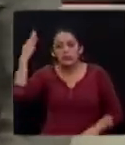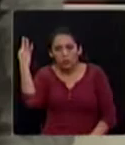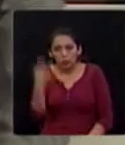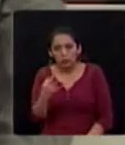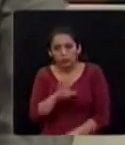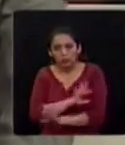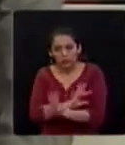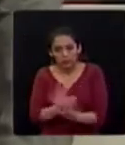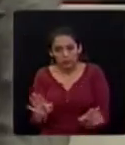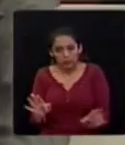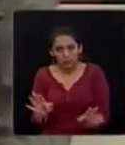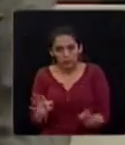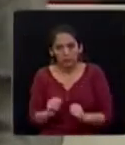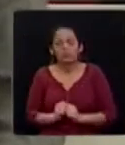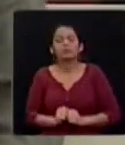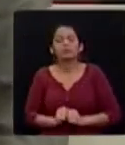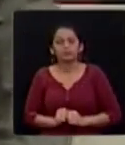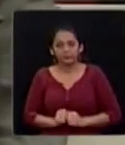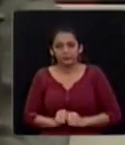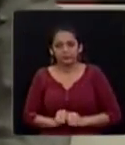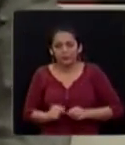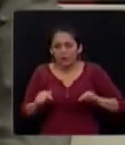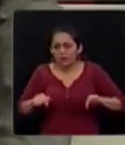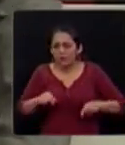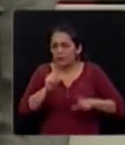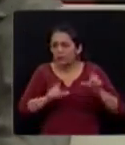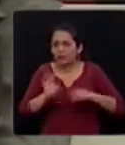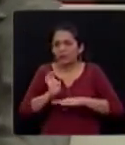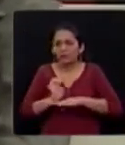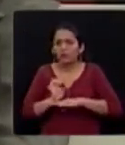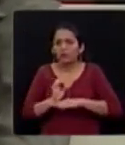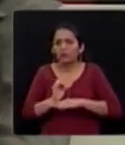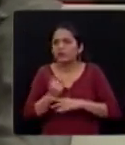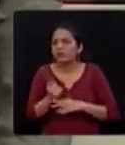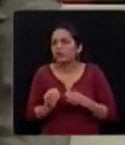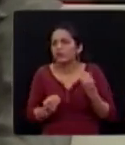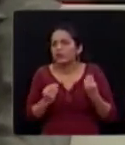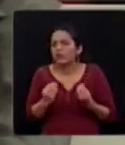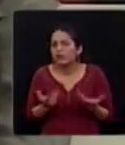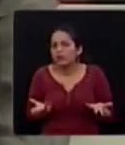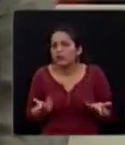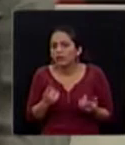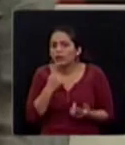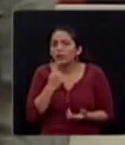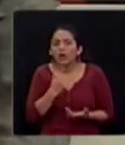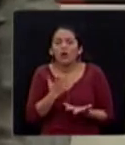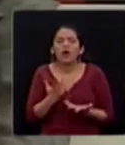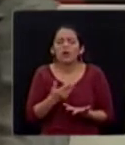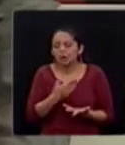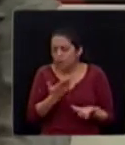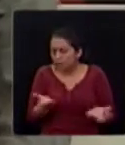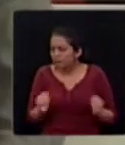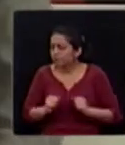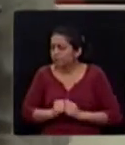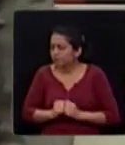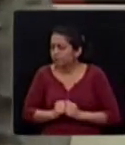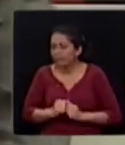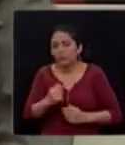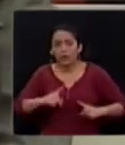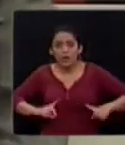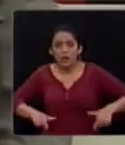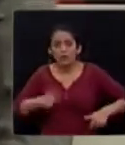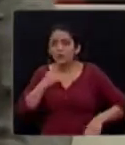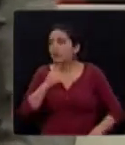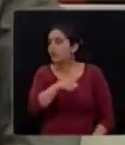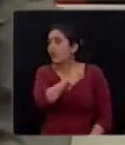qué? ¿Qué más quisiéramos los ecuatorianos? Que el vicepresidente de la República, que lo que dice el vicepresidente de la República sea verdad. Pero